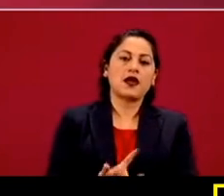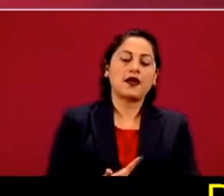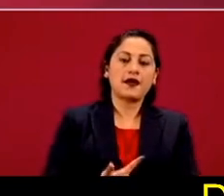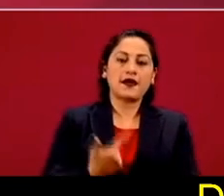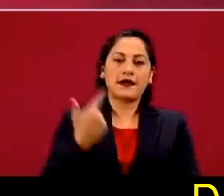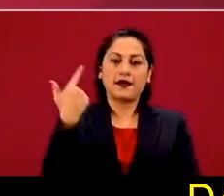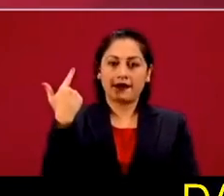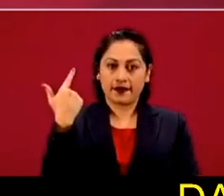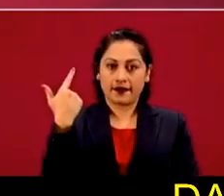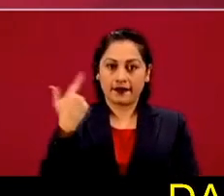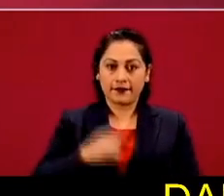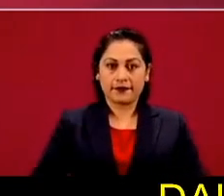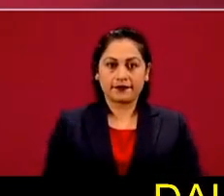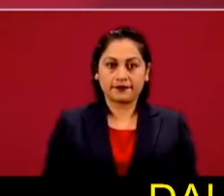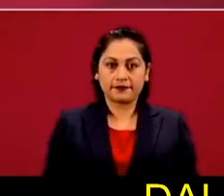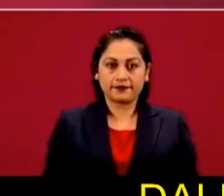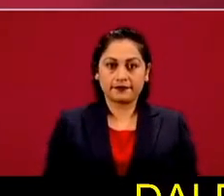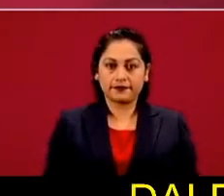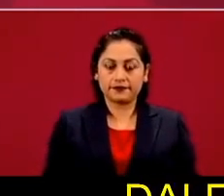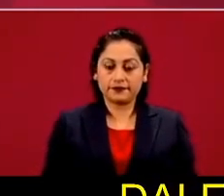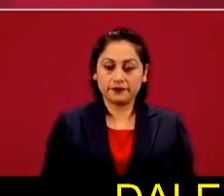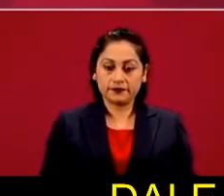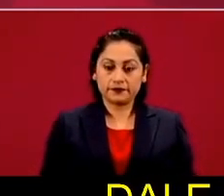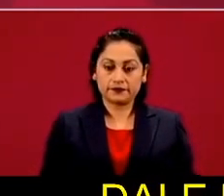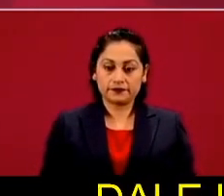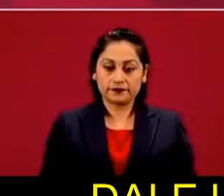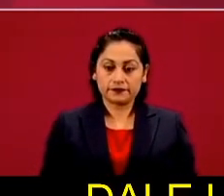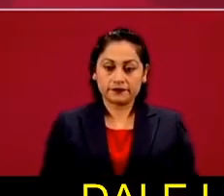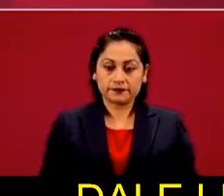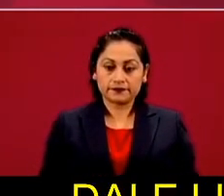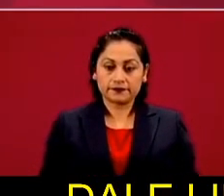Yo llegué a decir que era